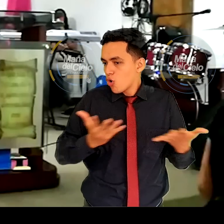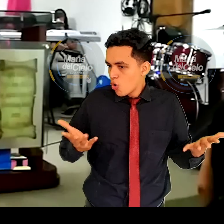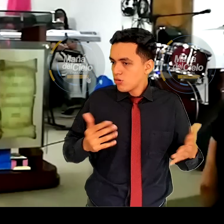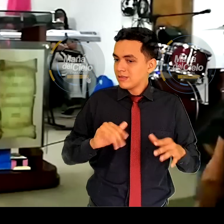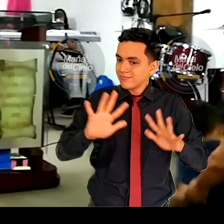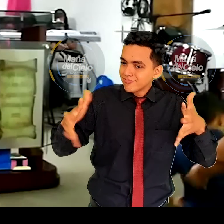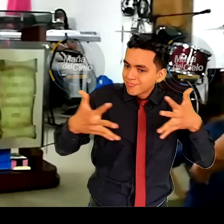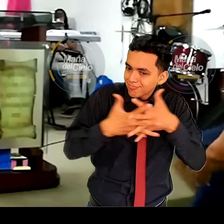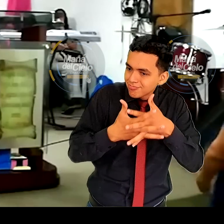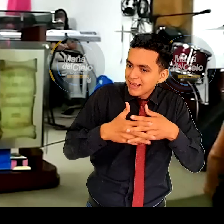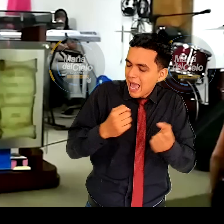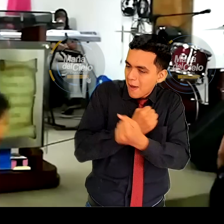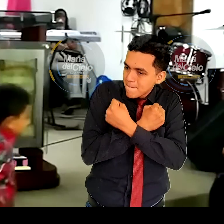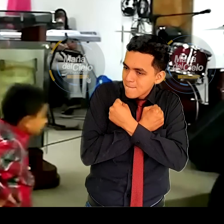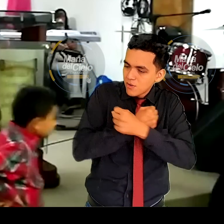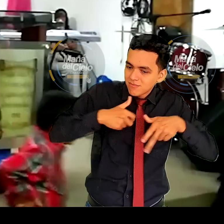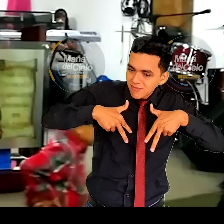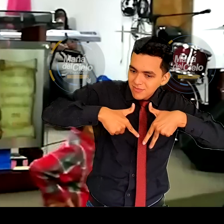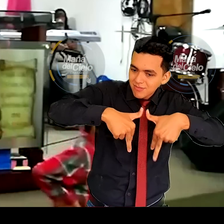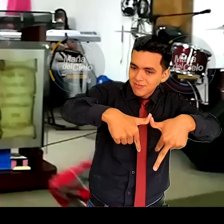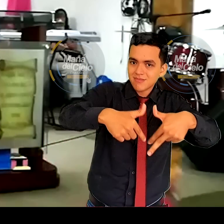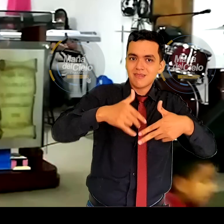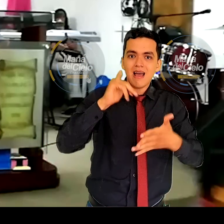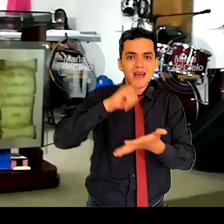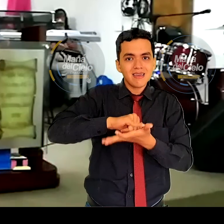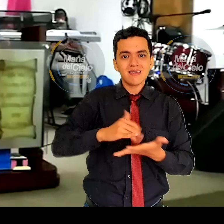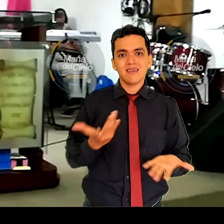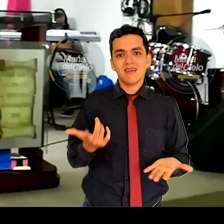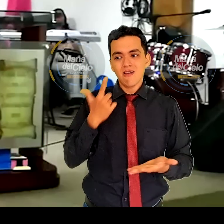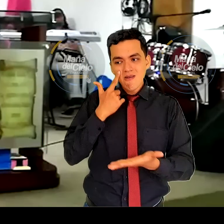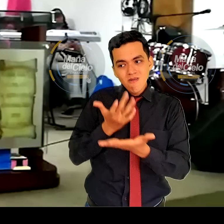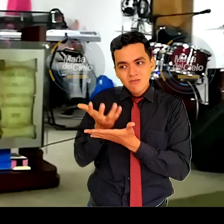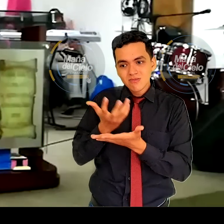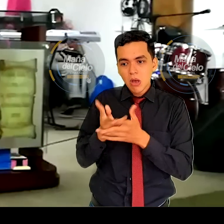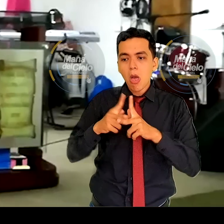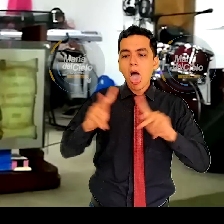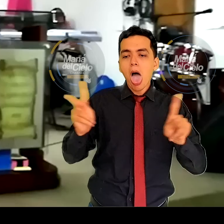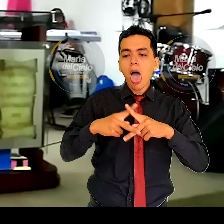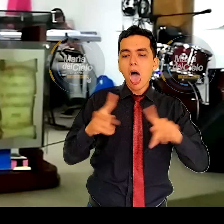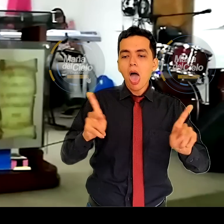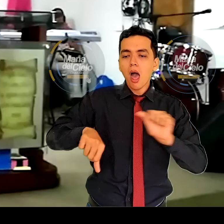siembro cosecho. Yo no siembro maíz y recojo trigo. Denle un aplauso a la gloria de Dios.